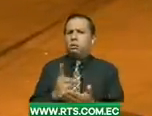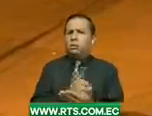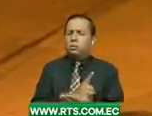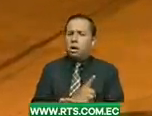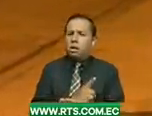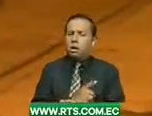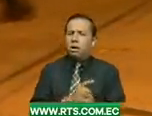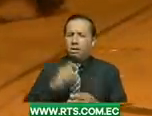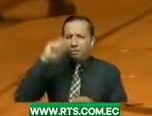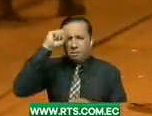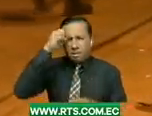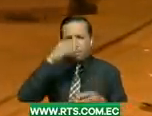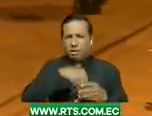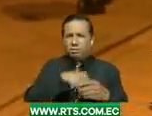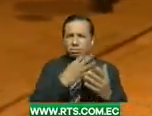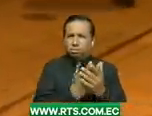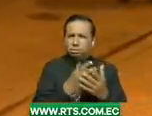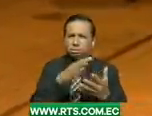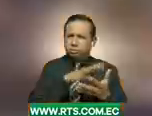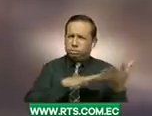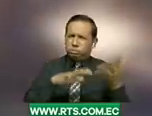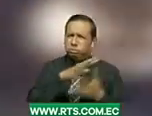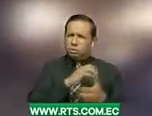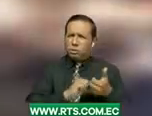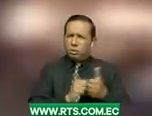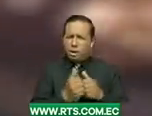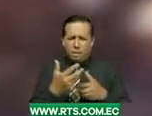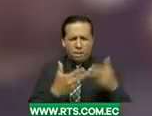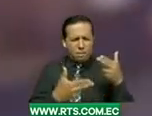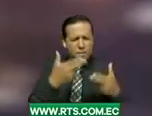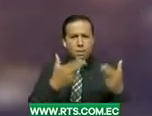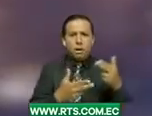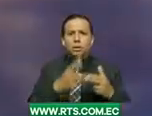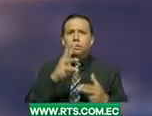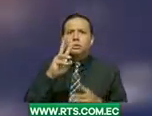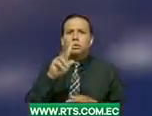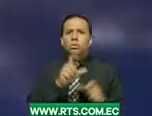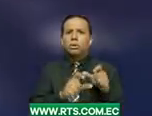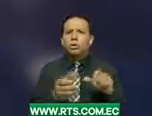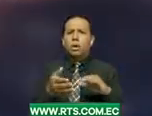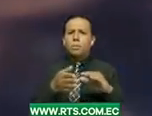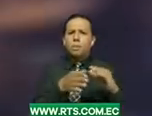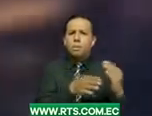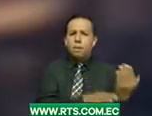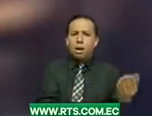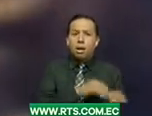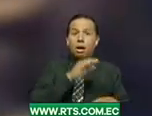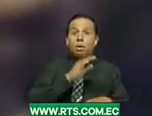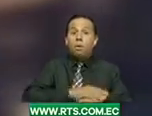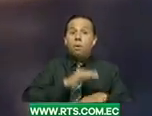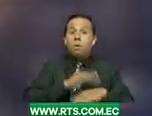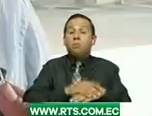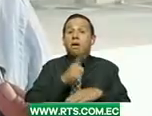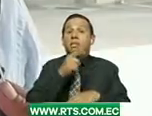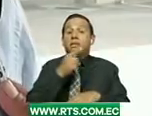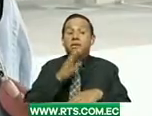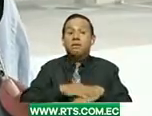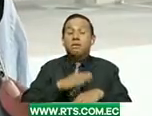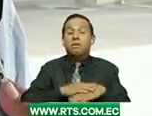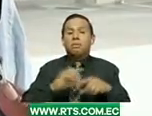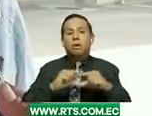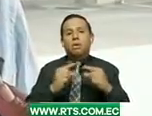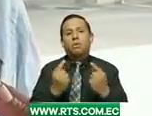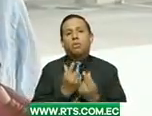hechos violentos registrados en la penitenciaría, que dejaron 62 muertos y es atribuida a la banda de los Choneros. ¿Cómo es